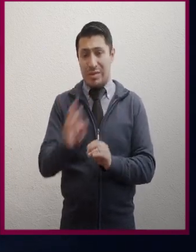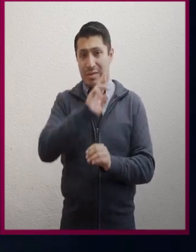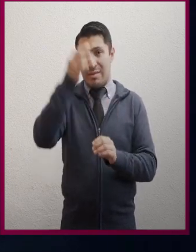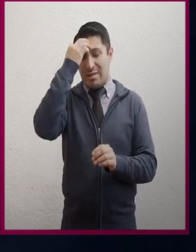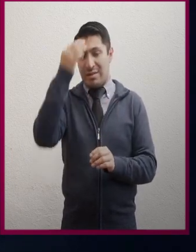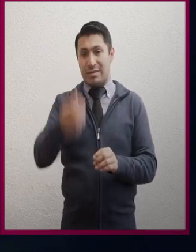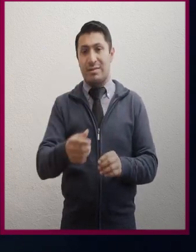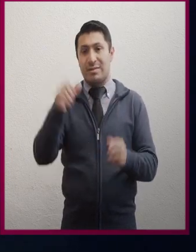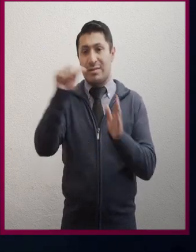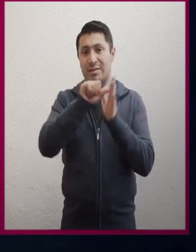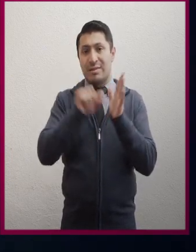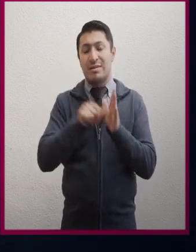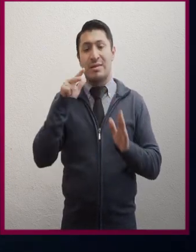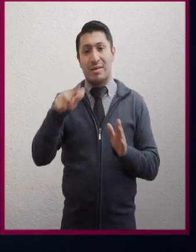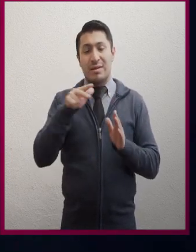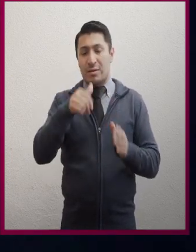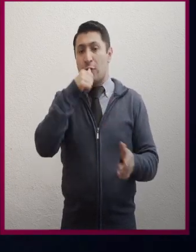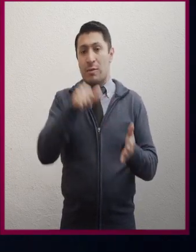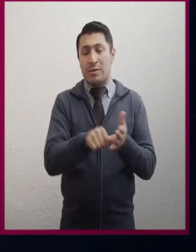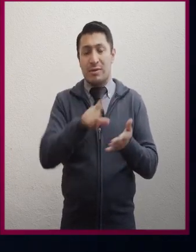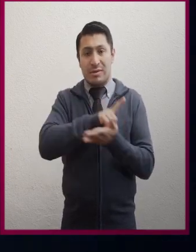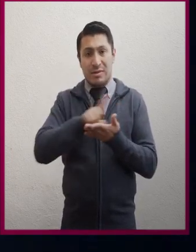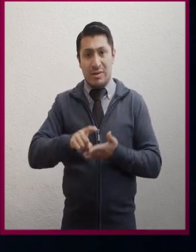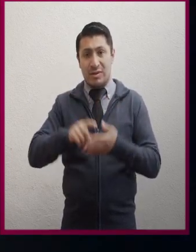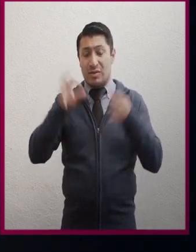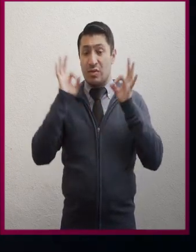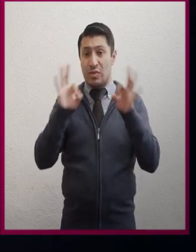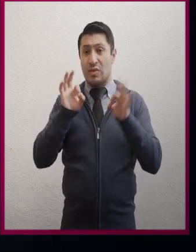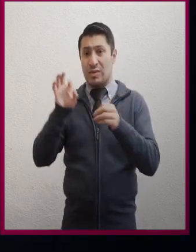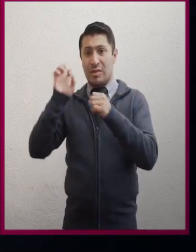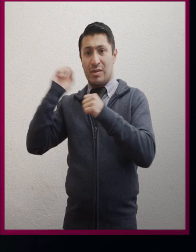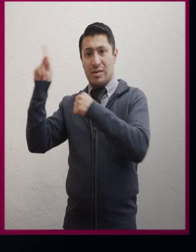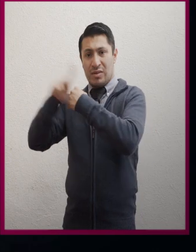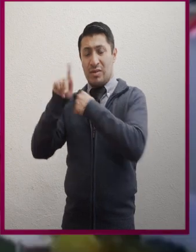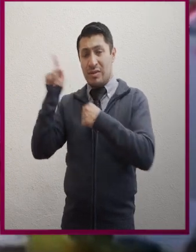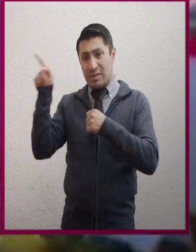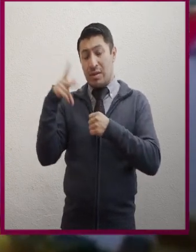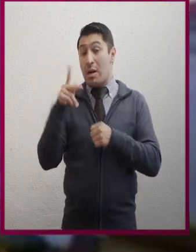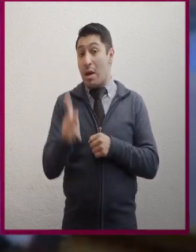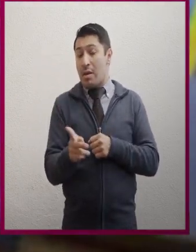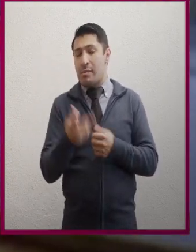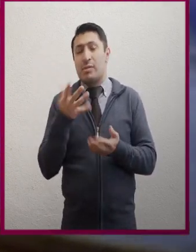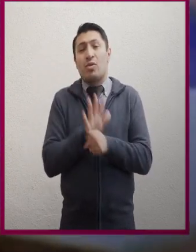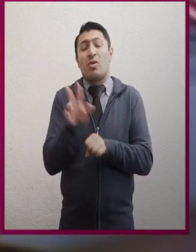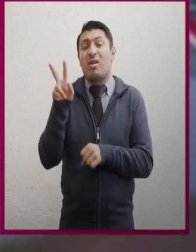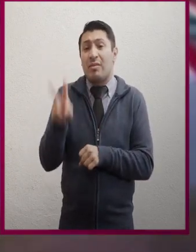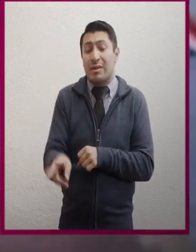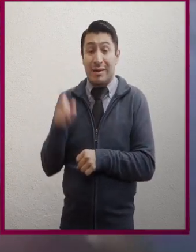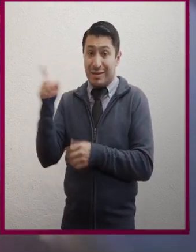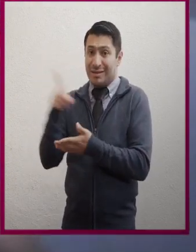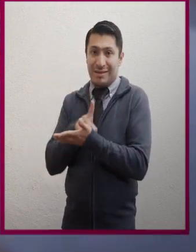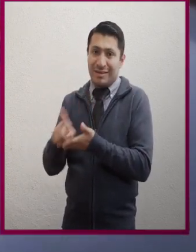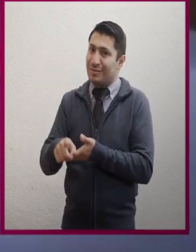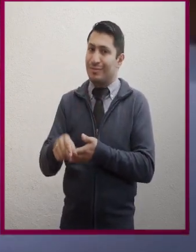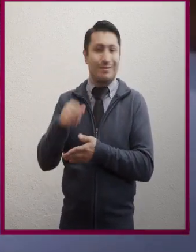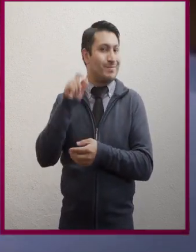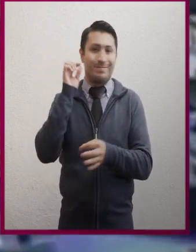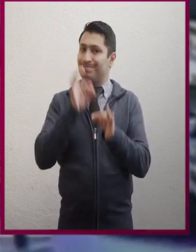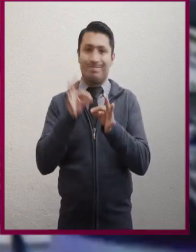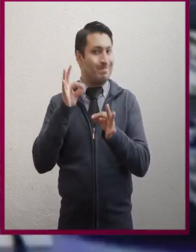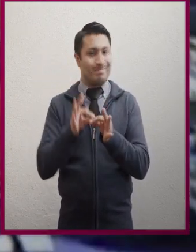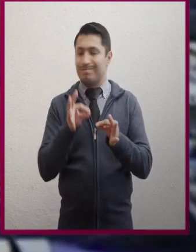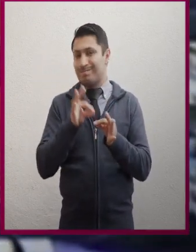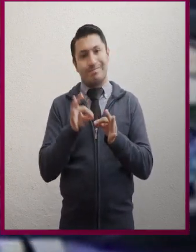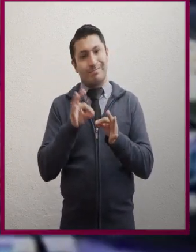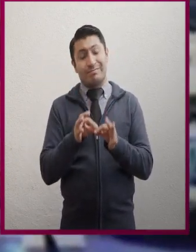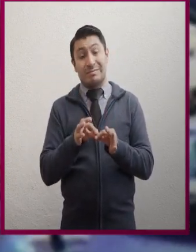reconocido por el artículo 18 de la Carta de Derechos Fundamentales de la Unión Europea. Sin embargo, en la práctica, este derecho